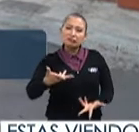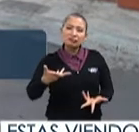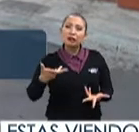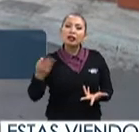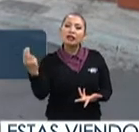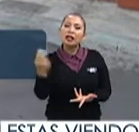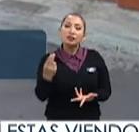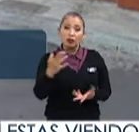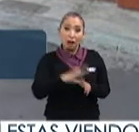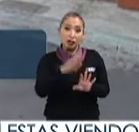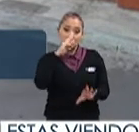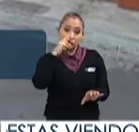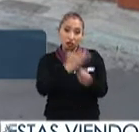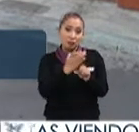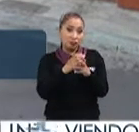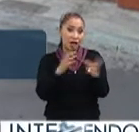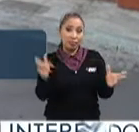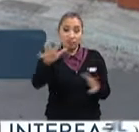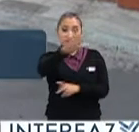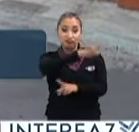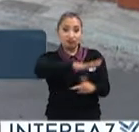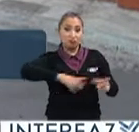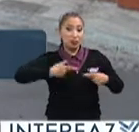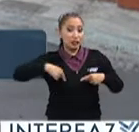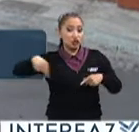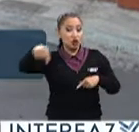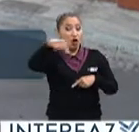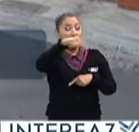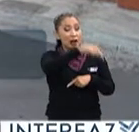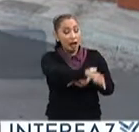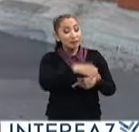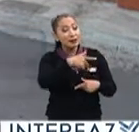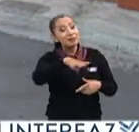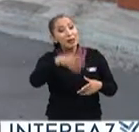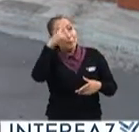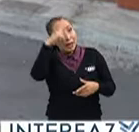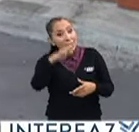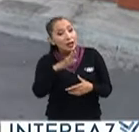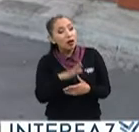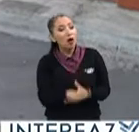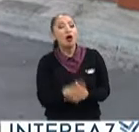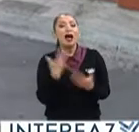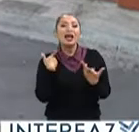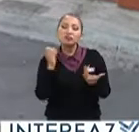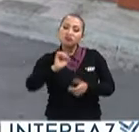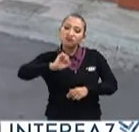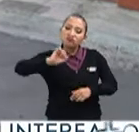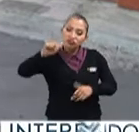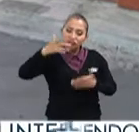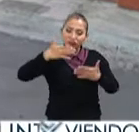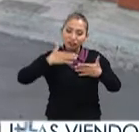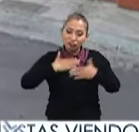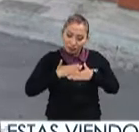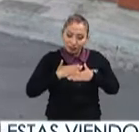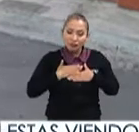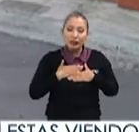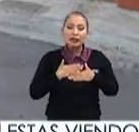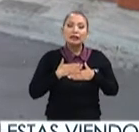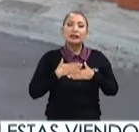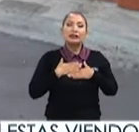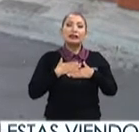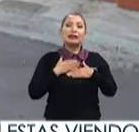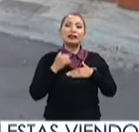implica una gran responsabilidad ante una sociedad, ante nuestra sociedad mexicana. Es una profesión en la